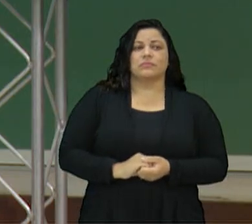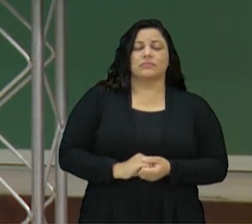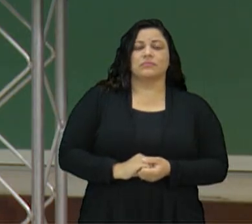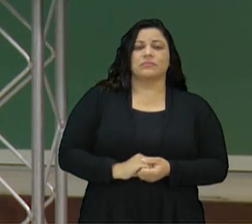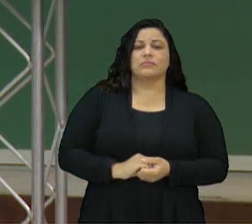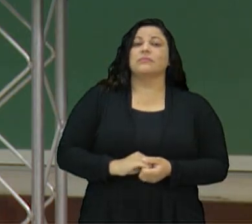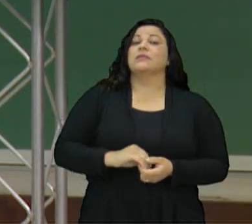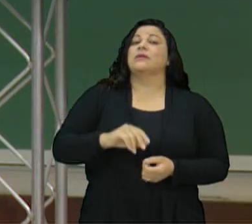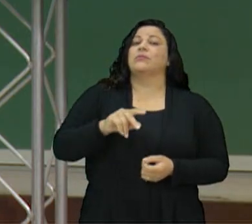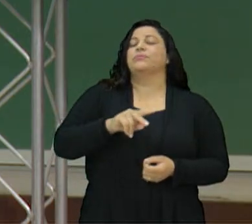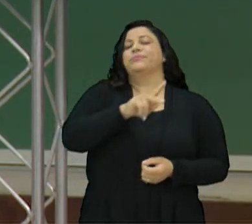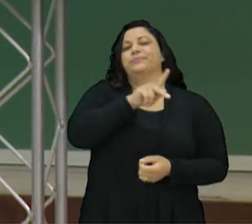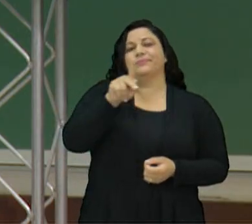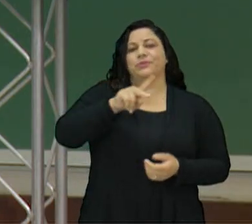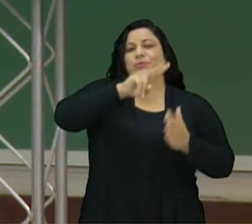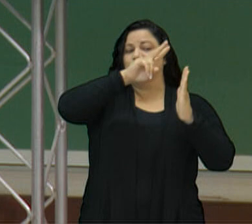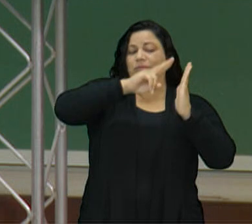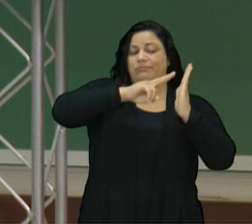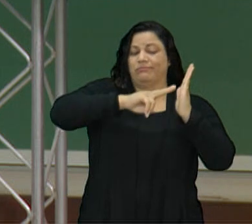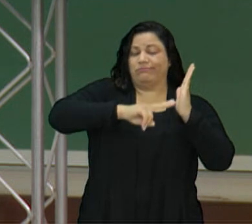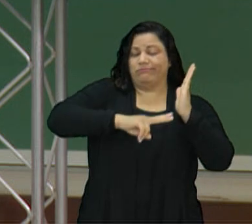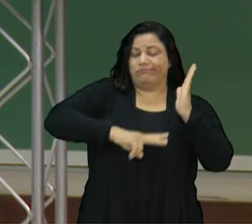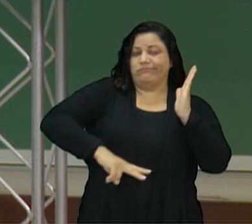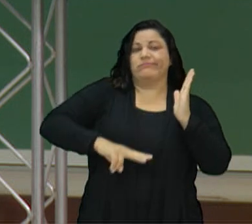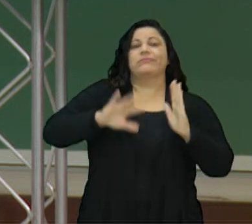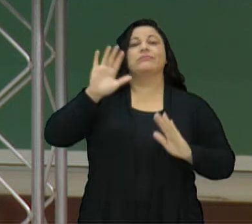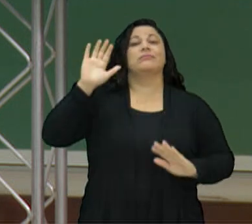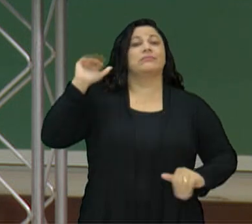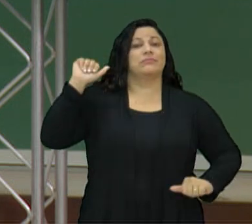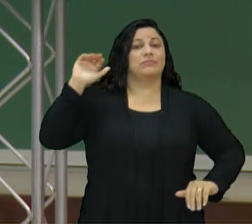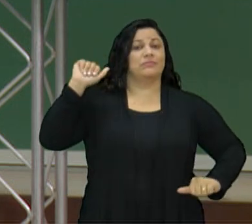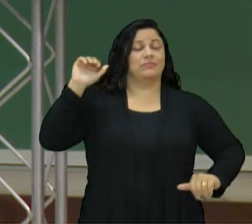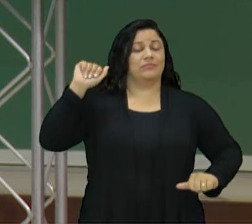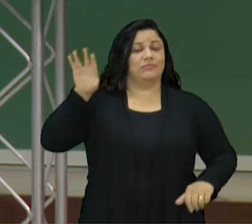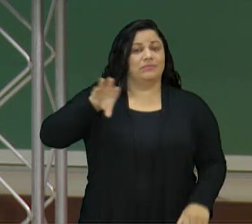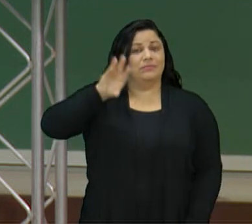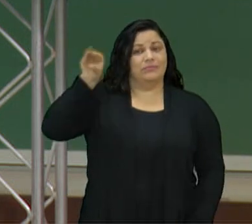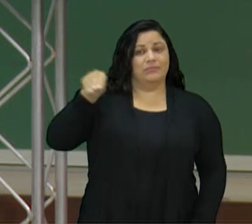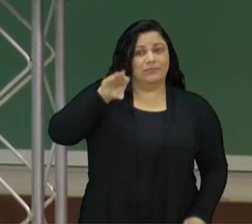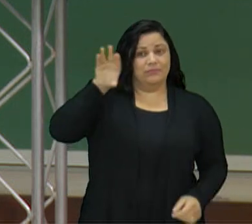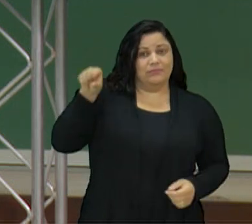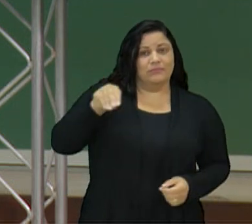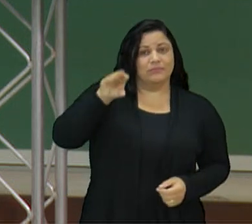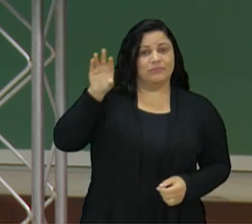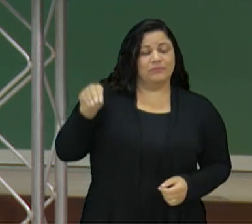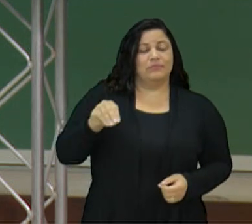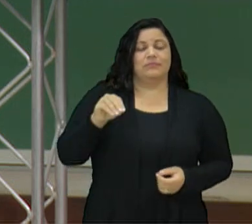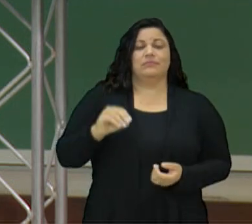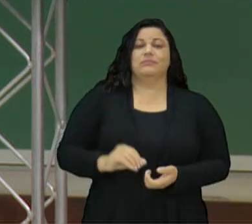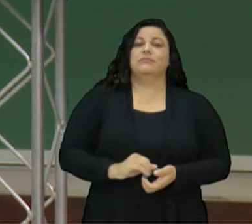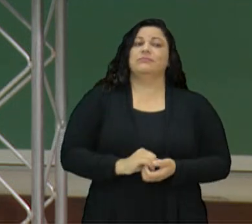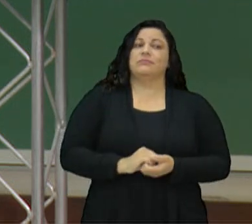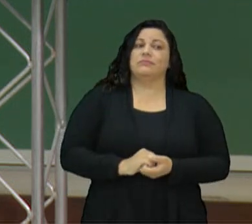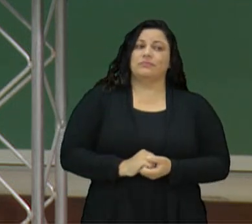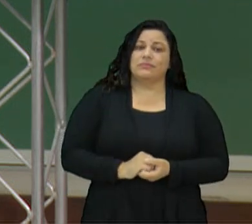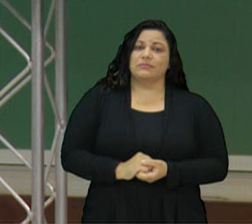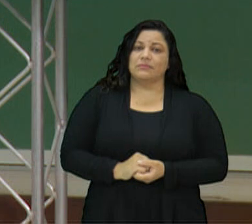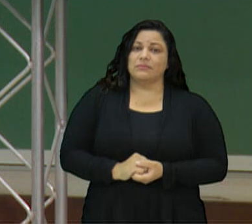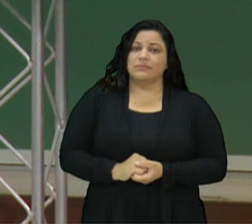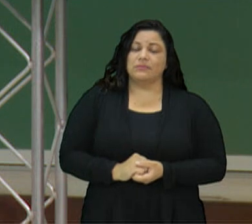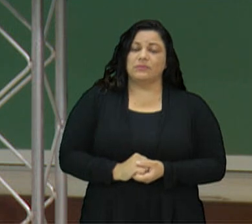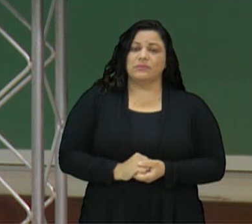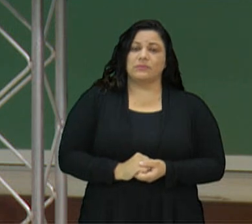de tipos de casa reflejan el clima, las costumbres y hábitos de un